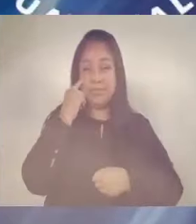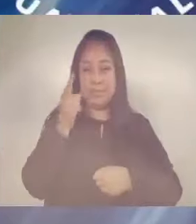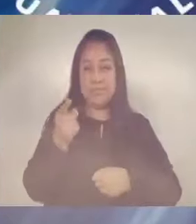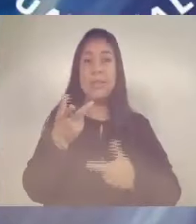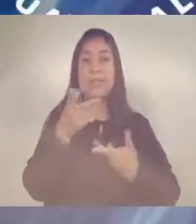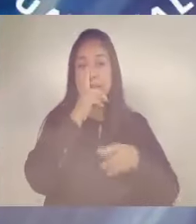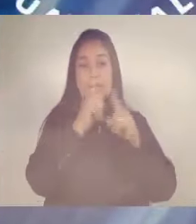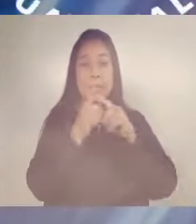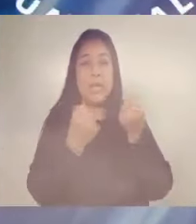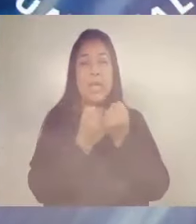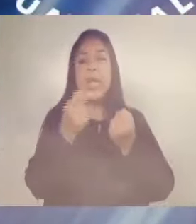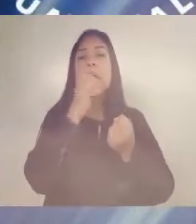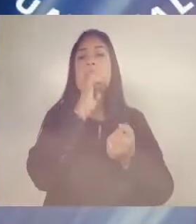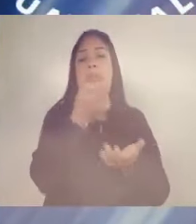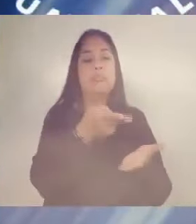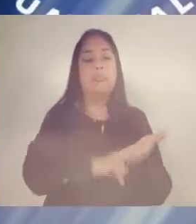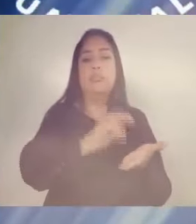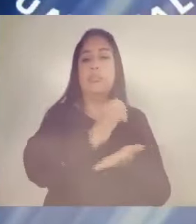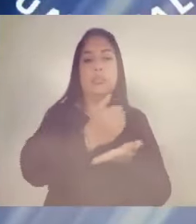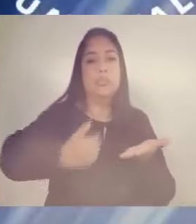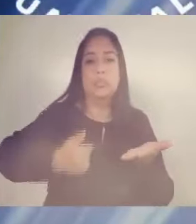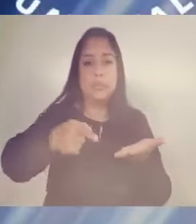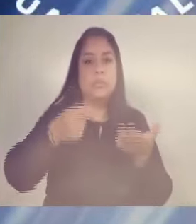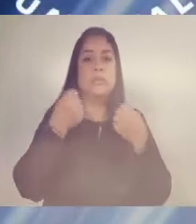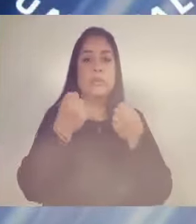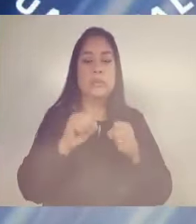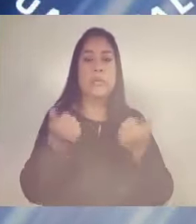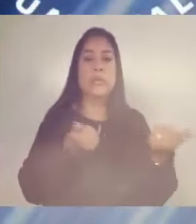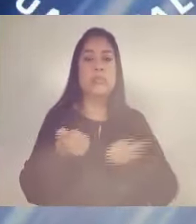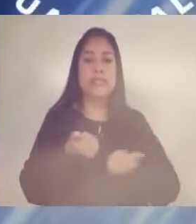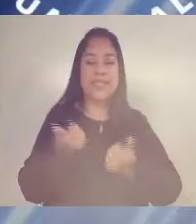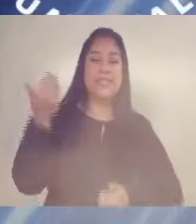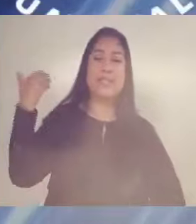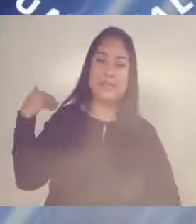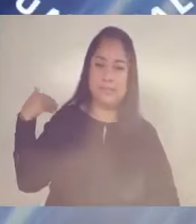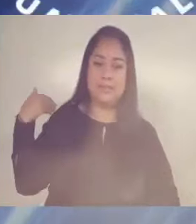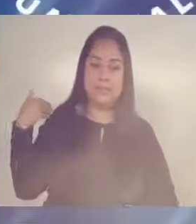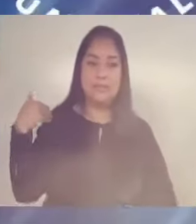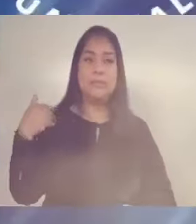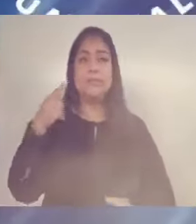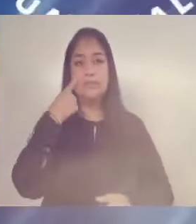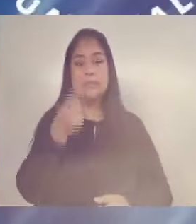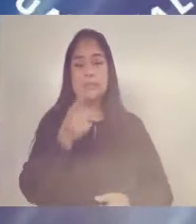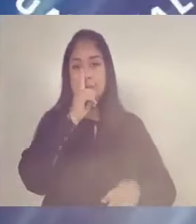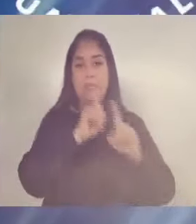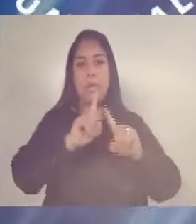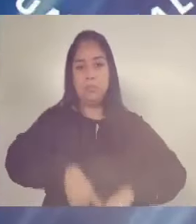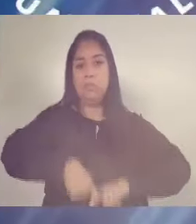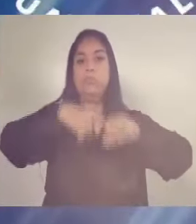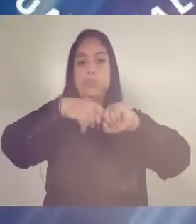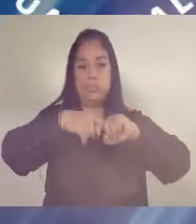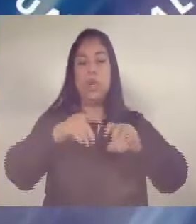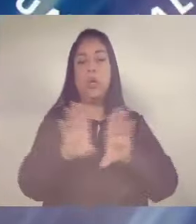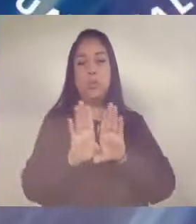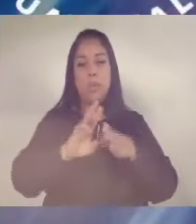saben, esto es un contrato que se realizó en tiempos de la administración anterior y que también se quedó suspendido como parte